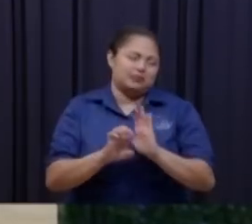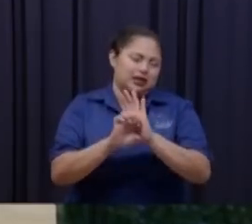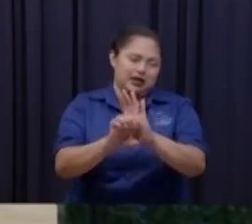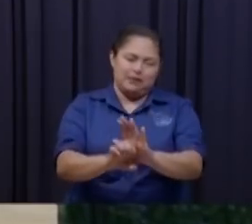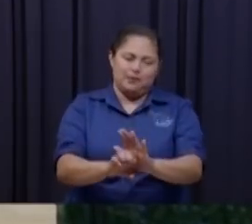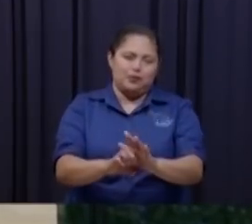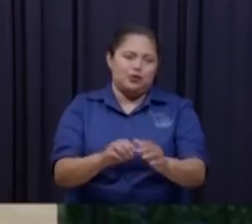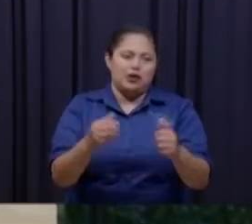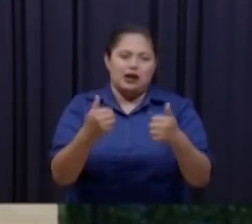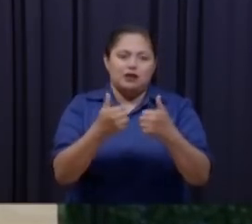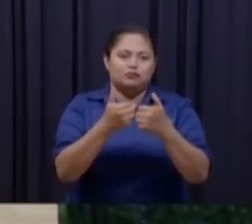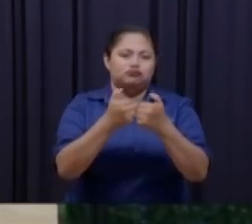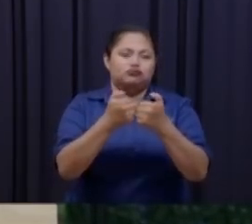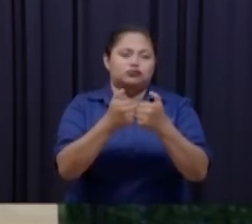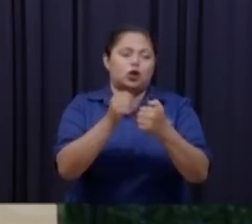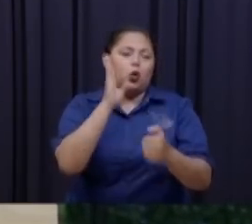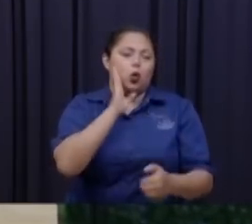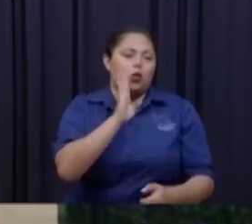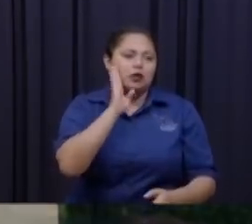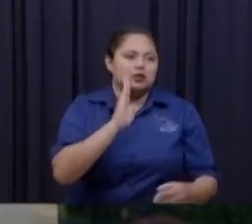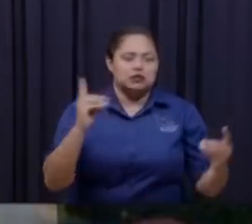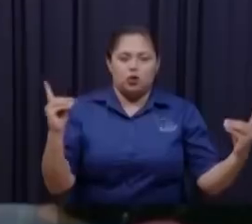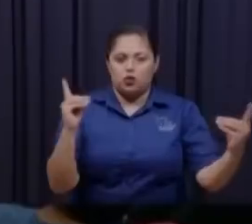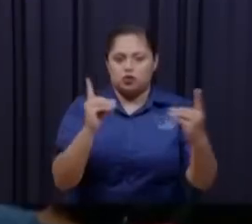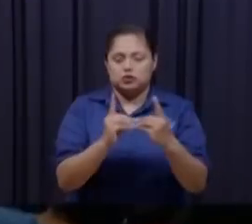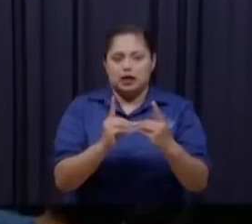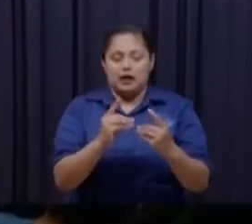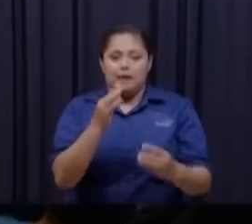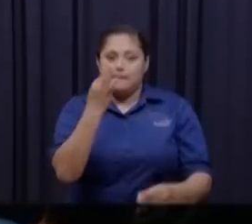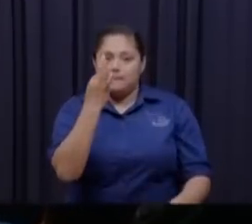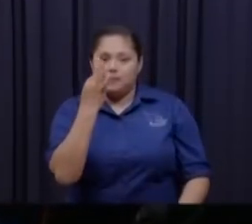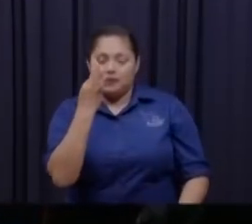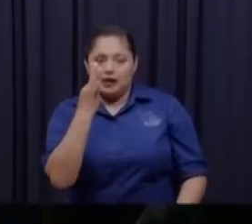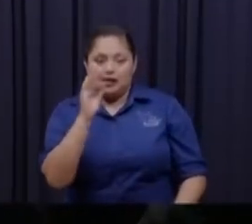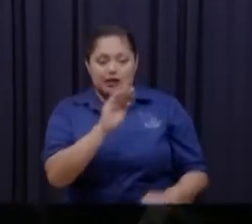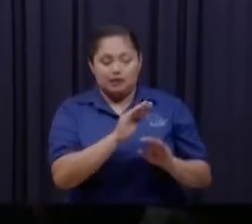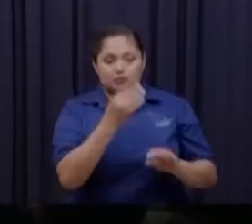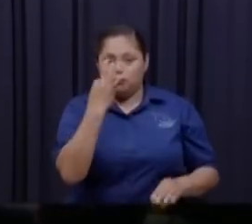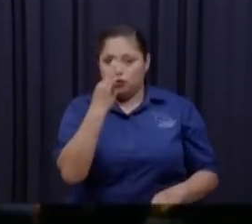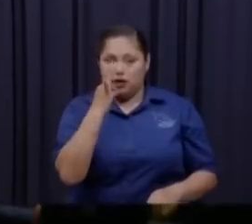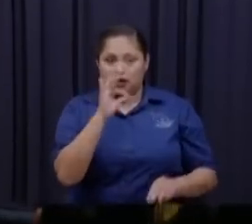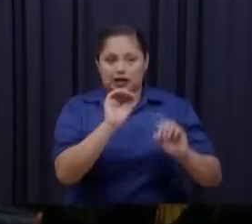que se conocen, entre él tiene 14 y ella tiene 13, y deciden